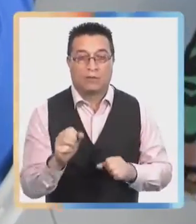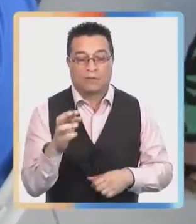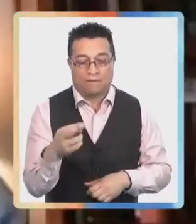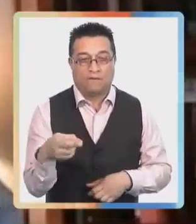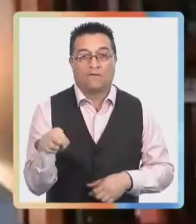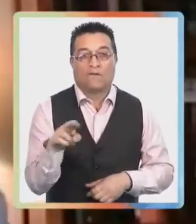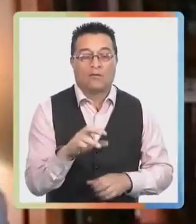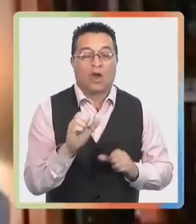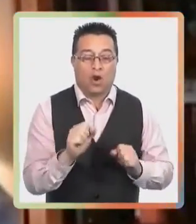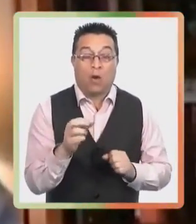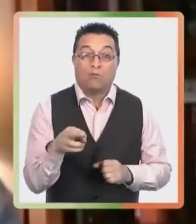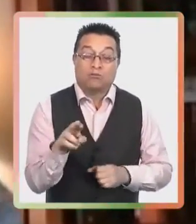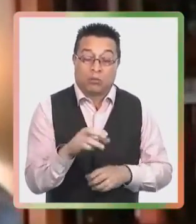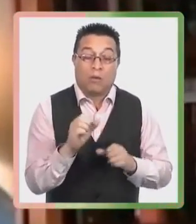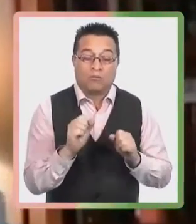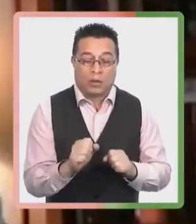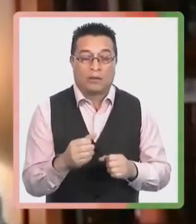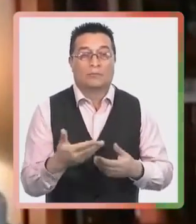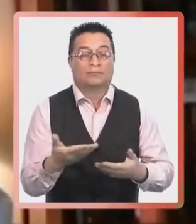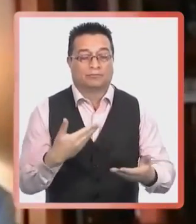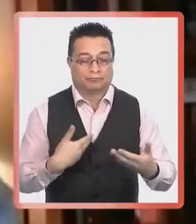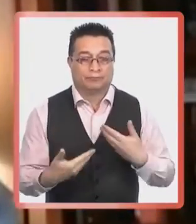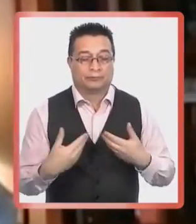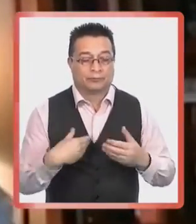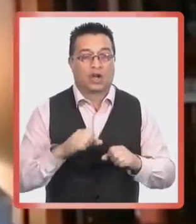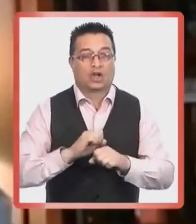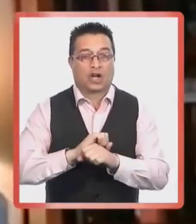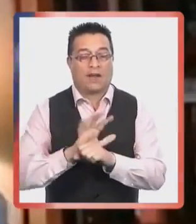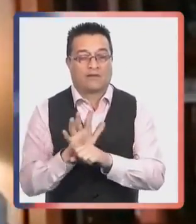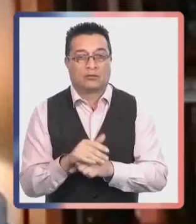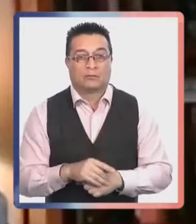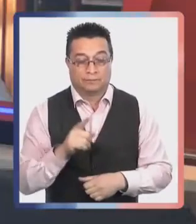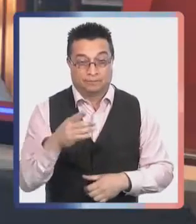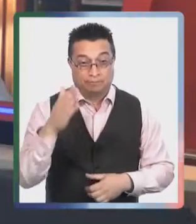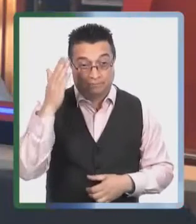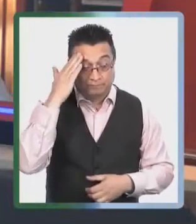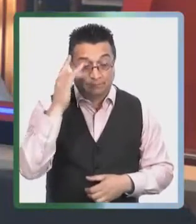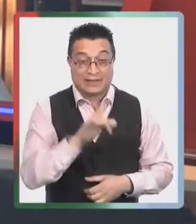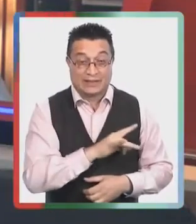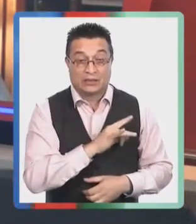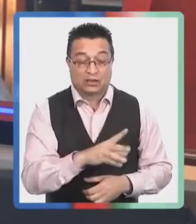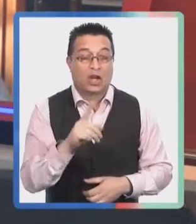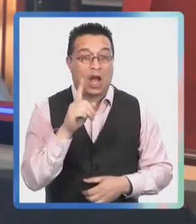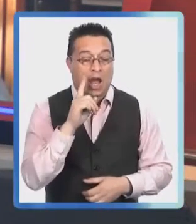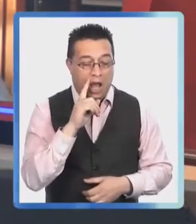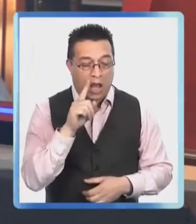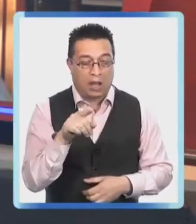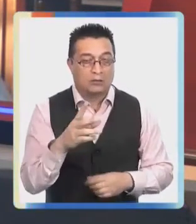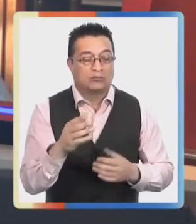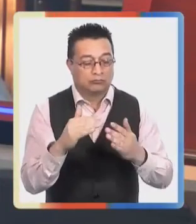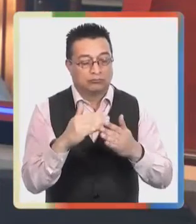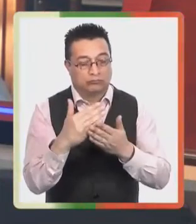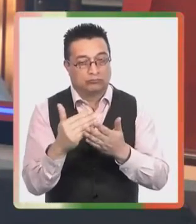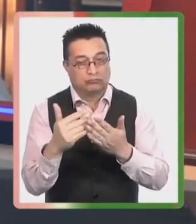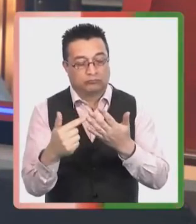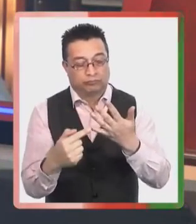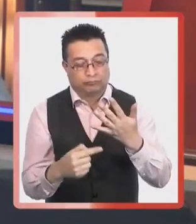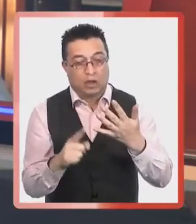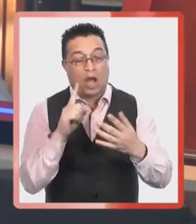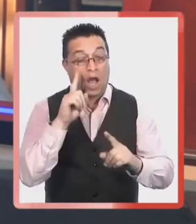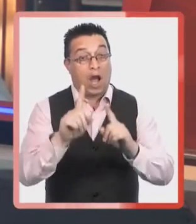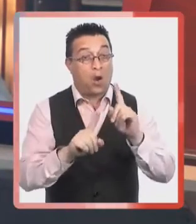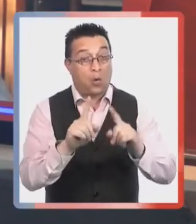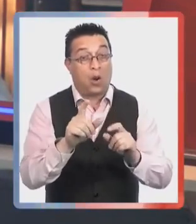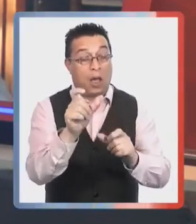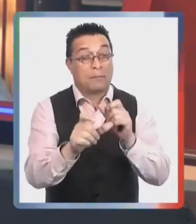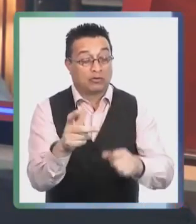paciente vuelve o puede volver a infectarse con el coronavirus. Claro, recordemos que en Chile tenemos un esquema heterólogo en general, ¿verdad? Algunas